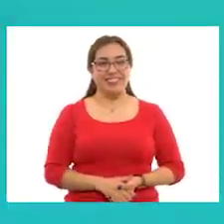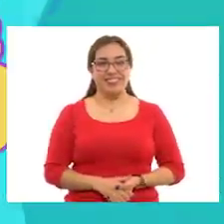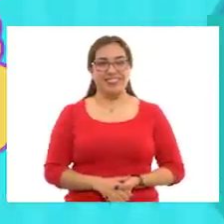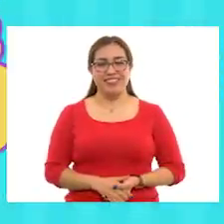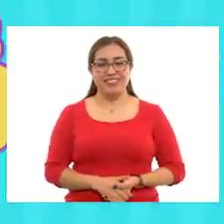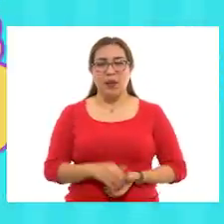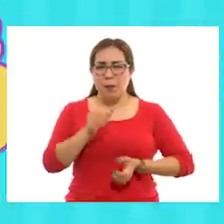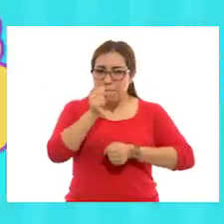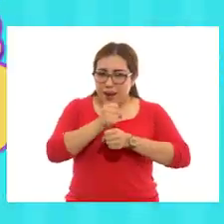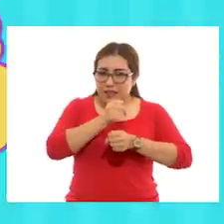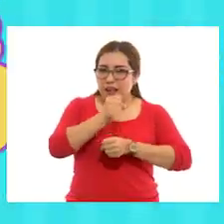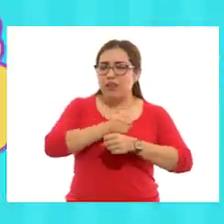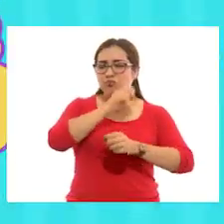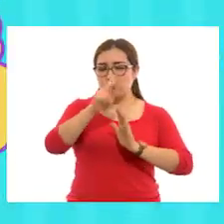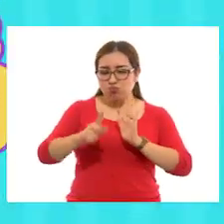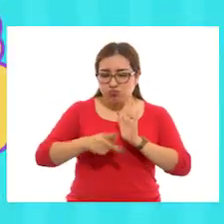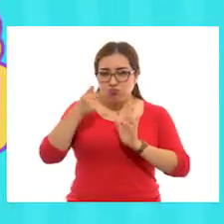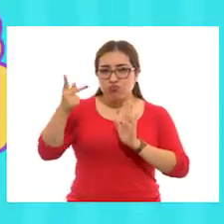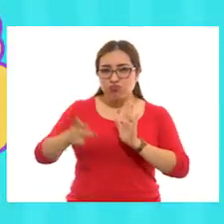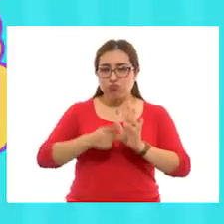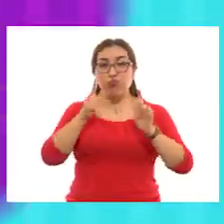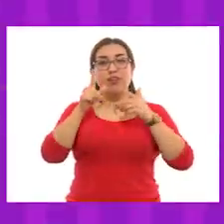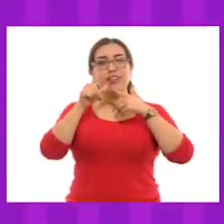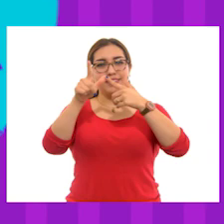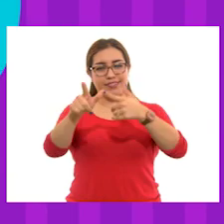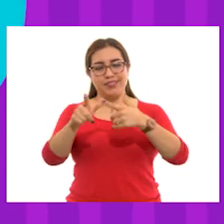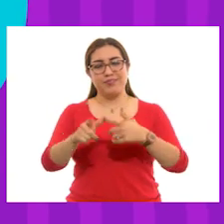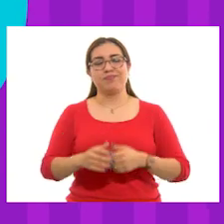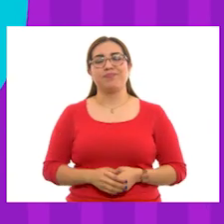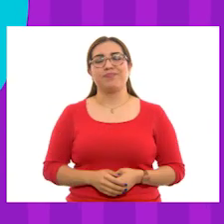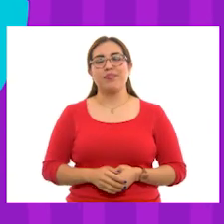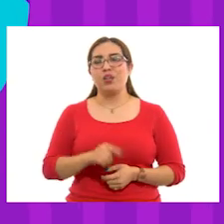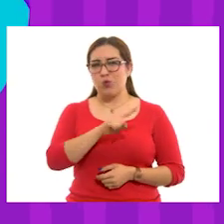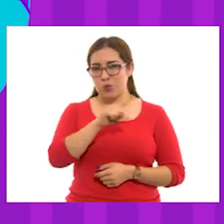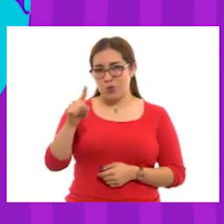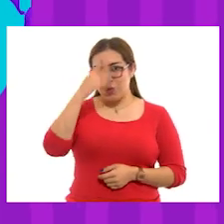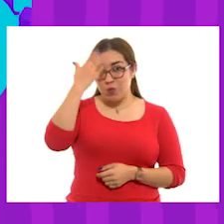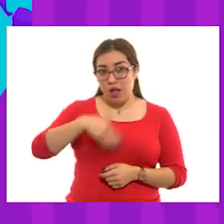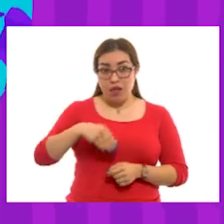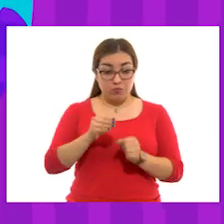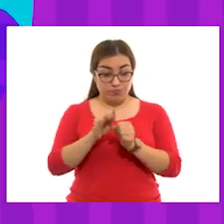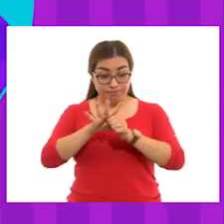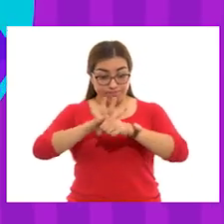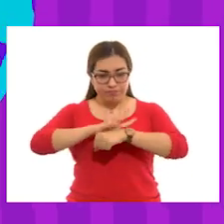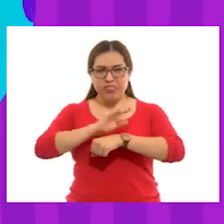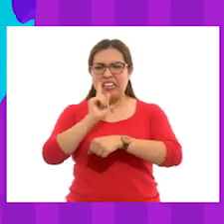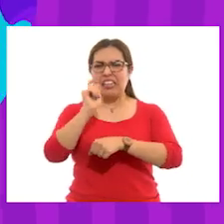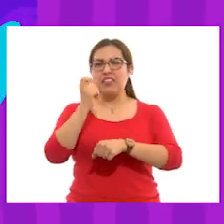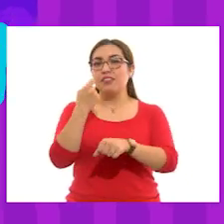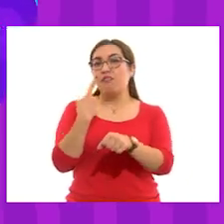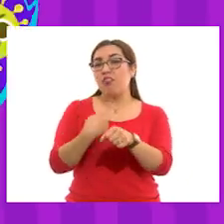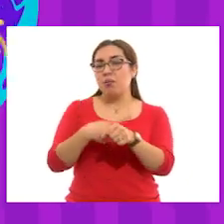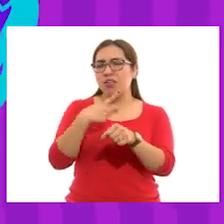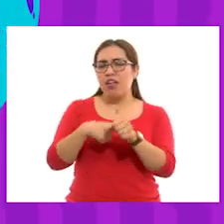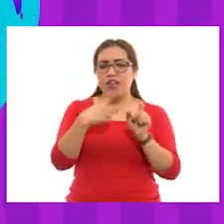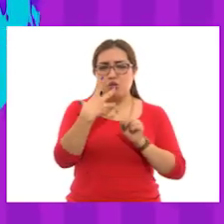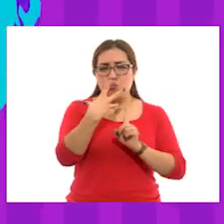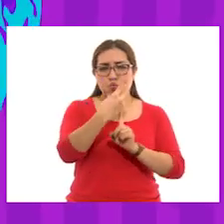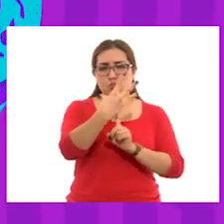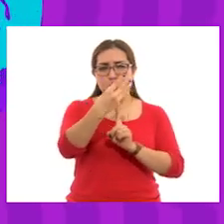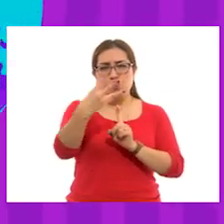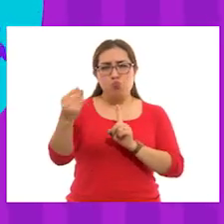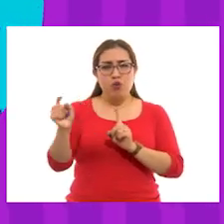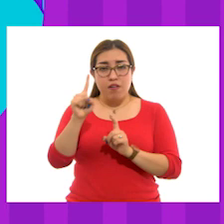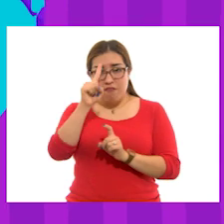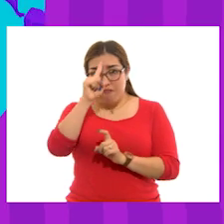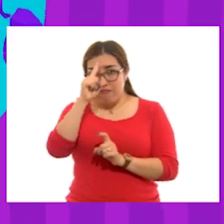Buenas prácticas para seguir adelante. Como todos sabemos, la COVID-19 es una enfermedad que se contagia muy fácilmente entre las